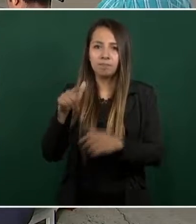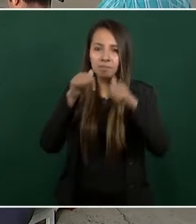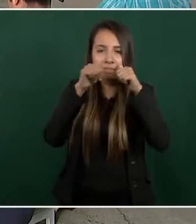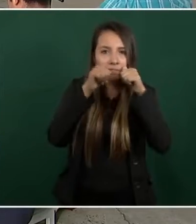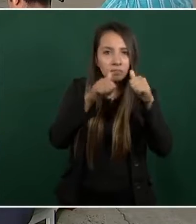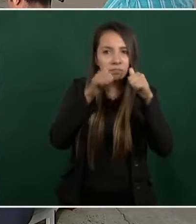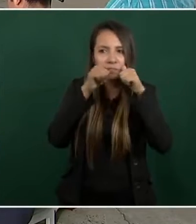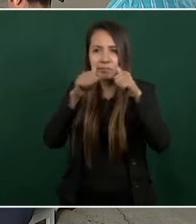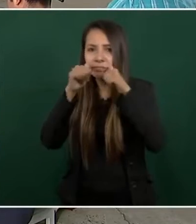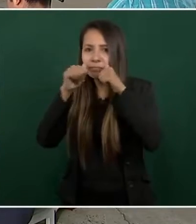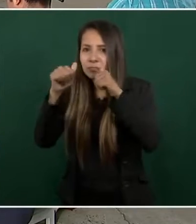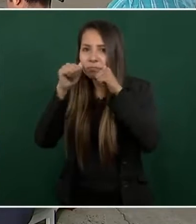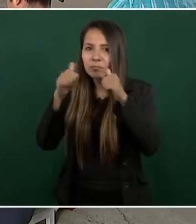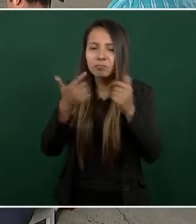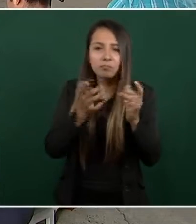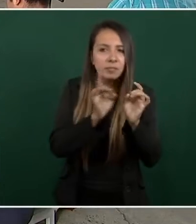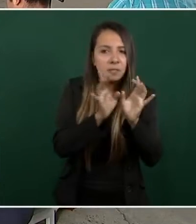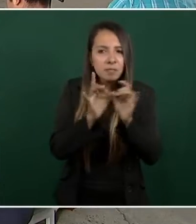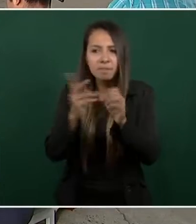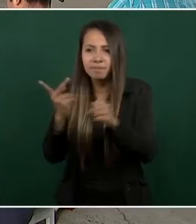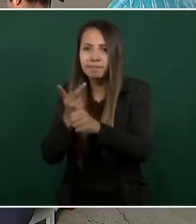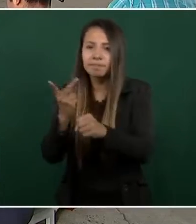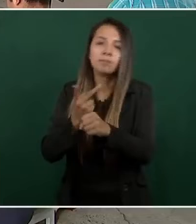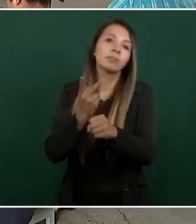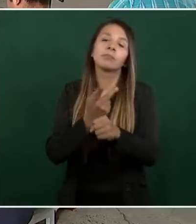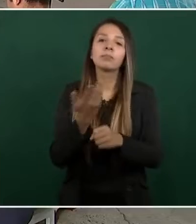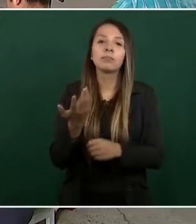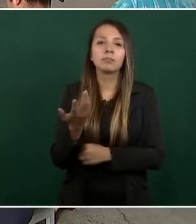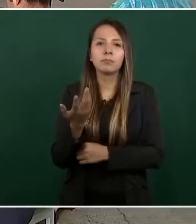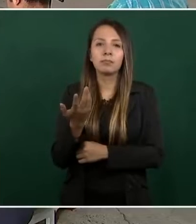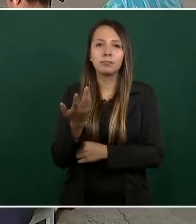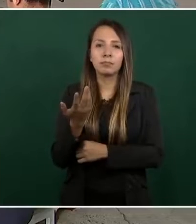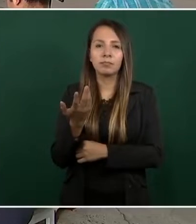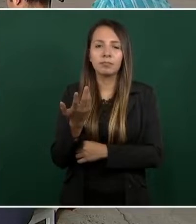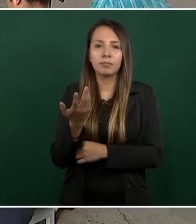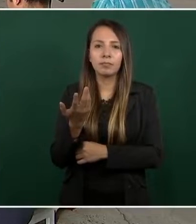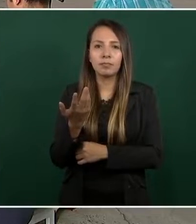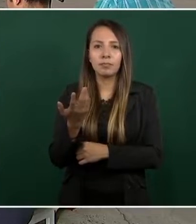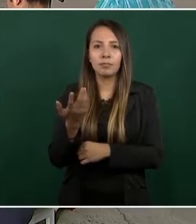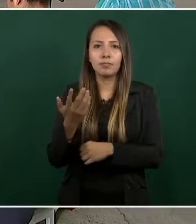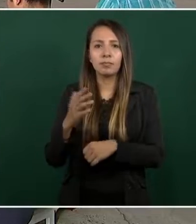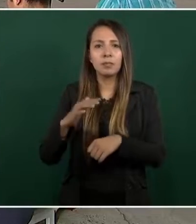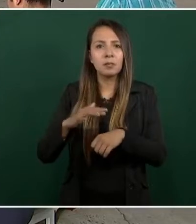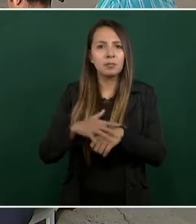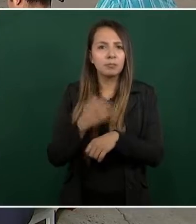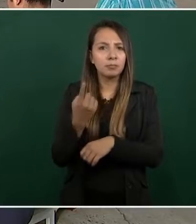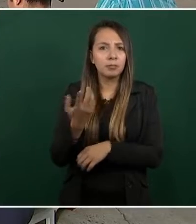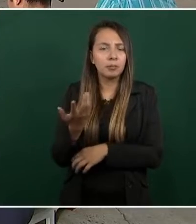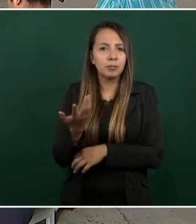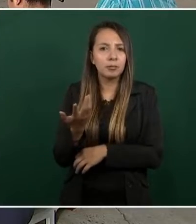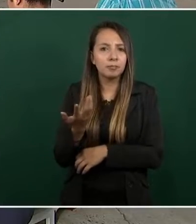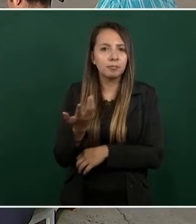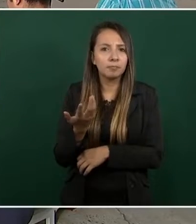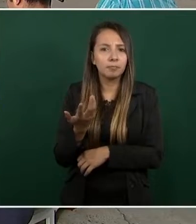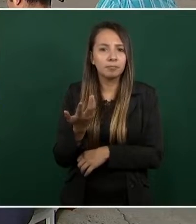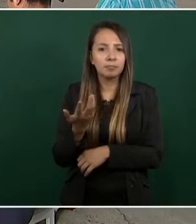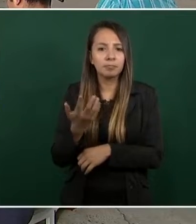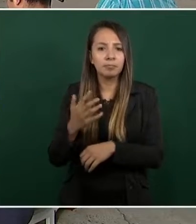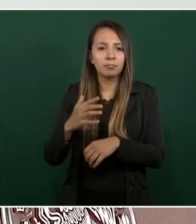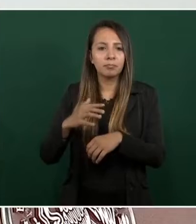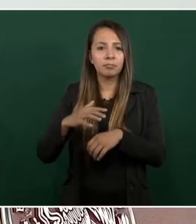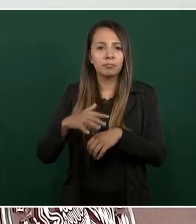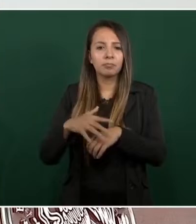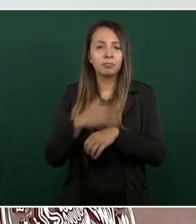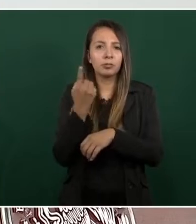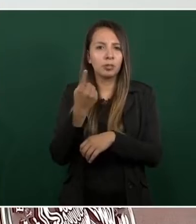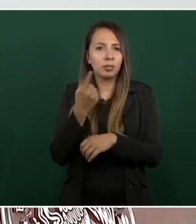atendiendo el problema. ¿Por qué no ponen la lámina sobre la